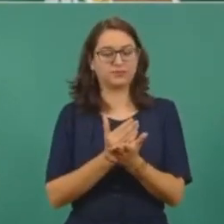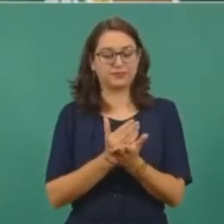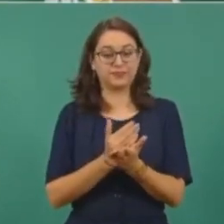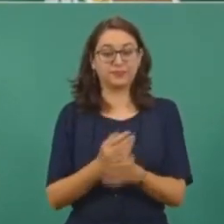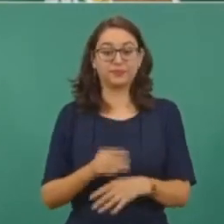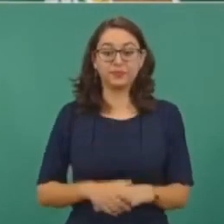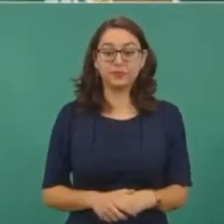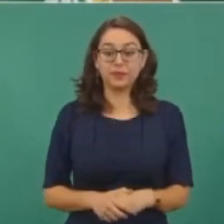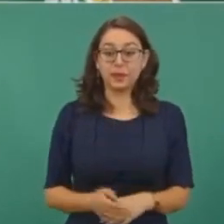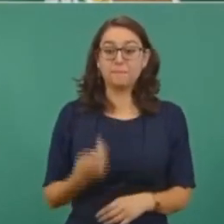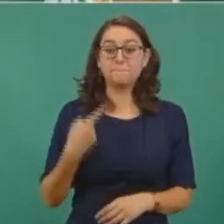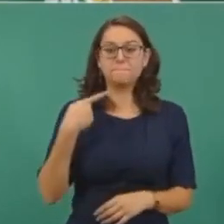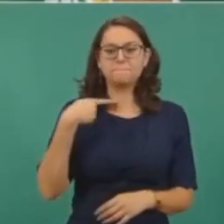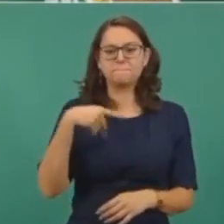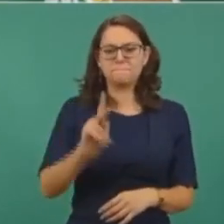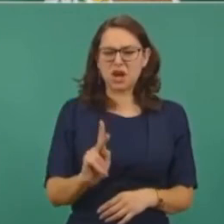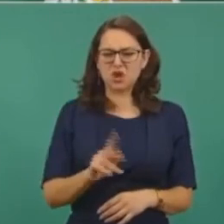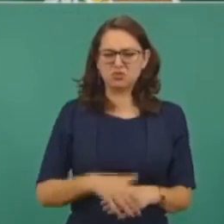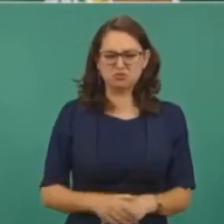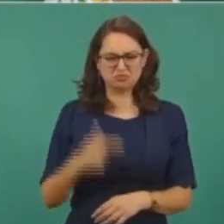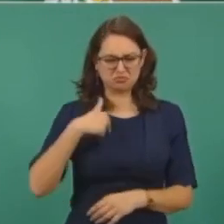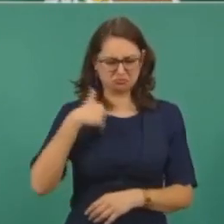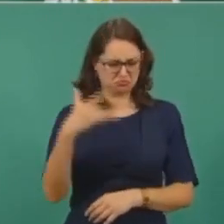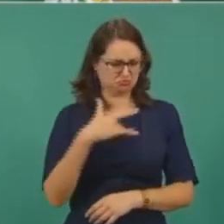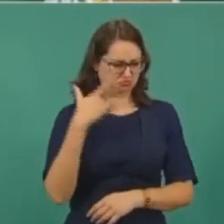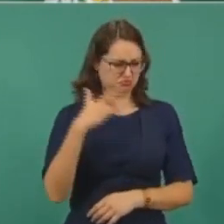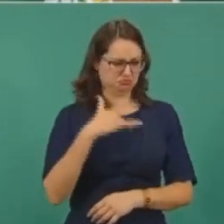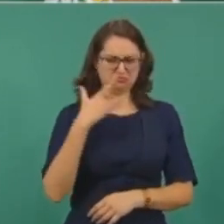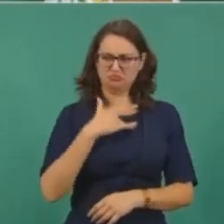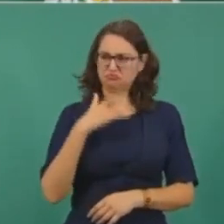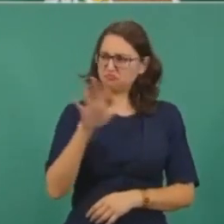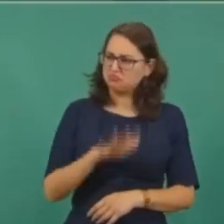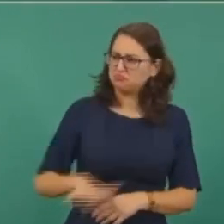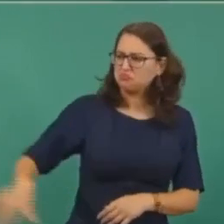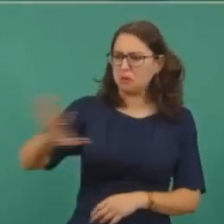Pero si se tiene el 30%